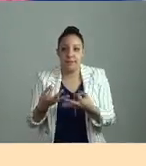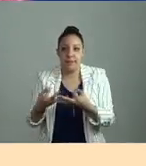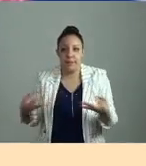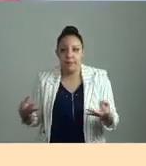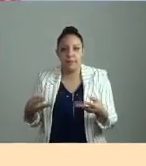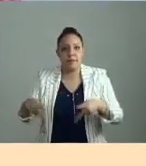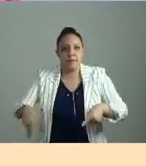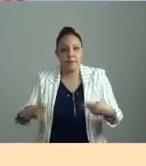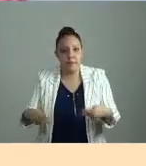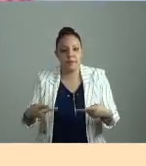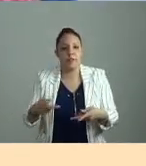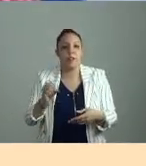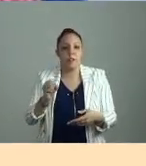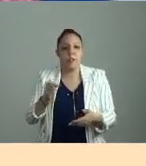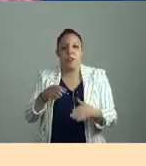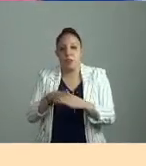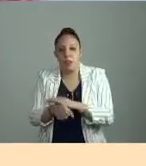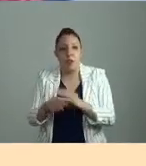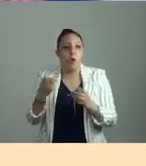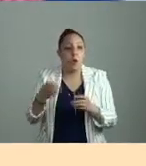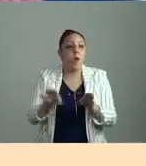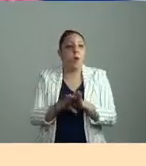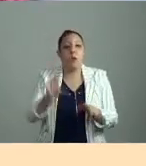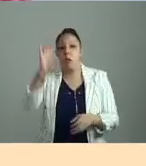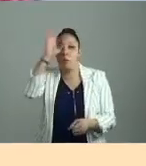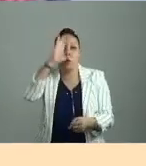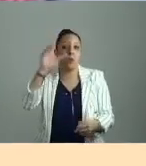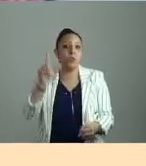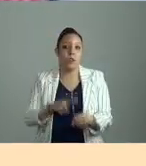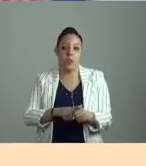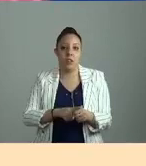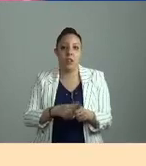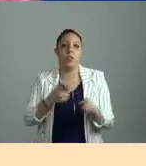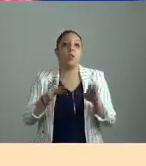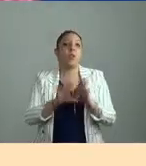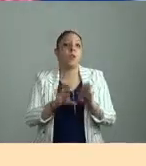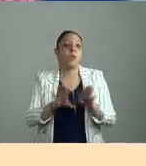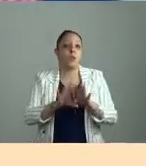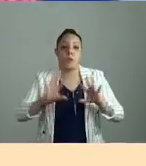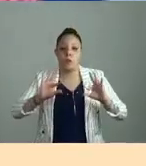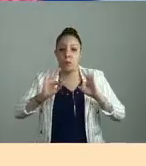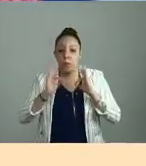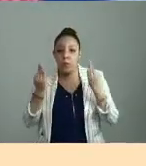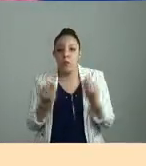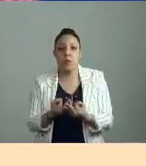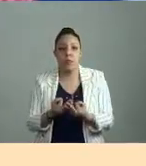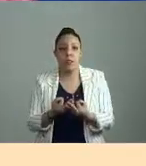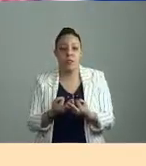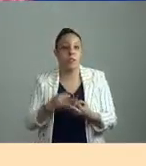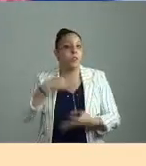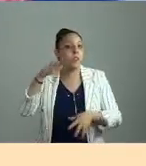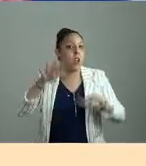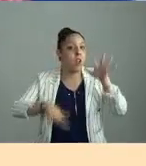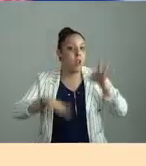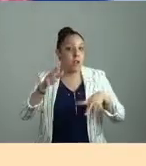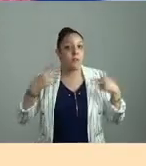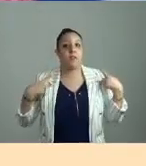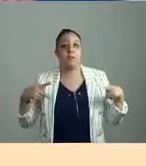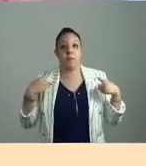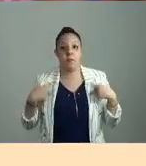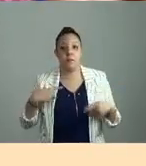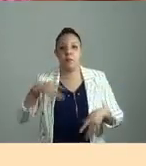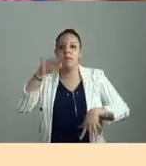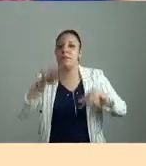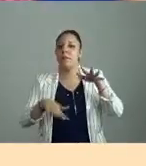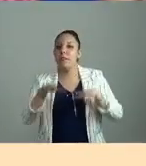toda una cultura una cultura en la cual muchísima gente piensa la vida no